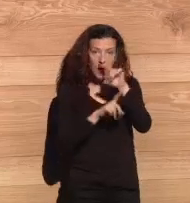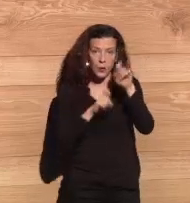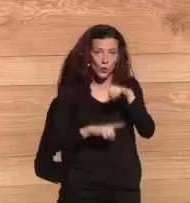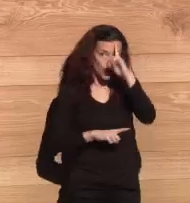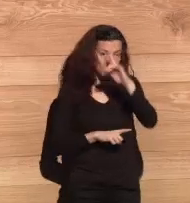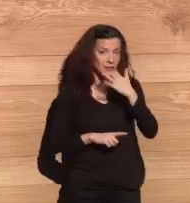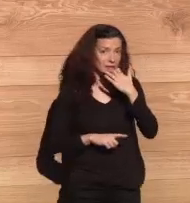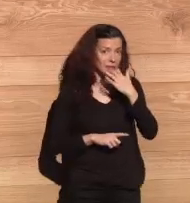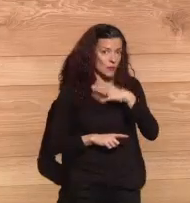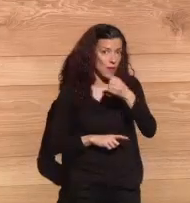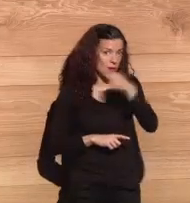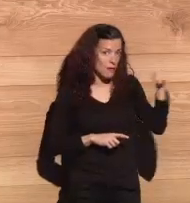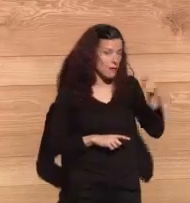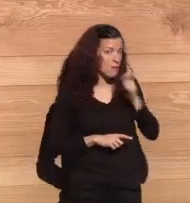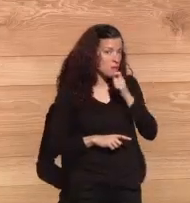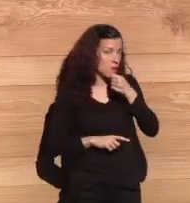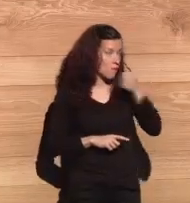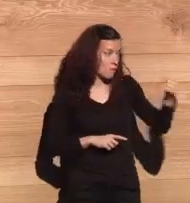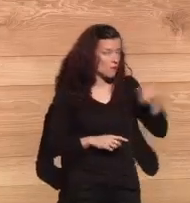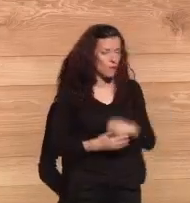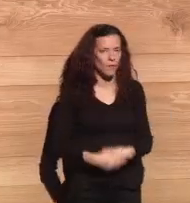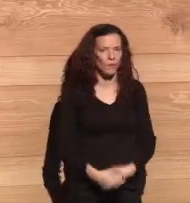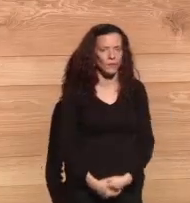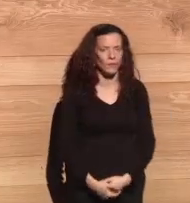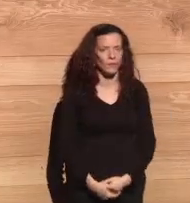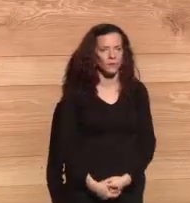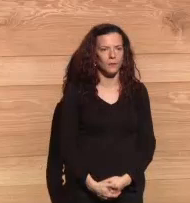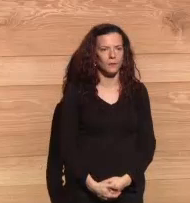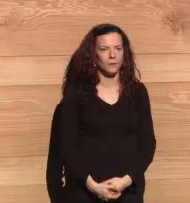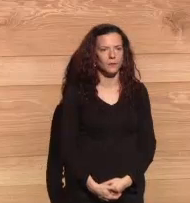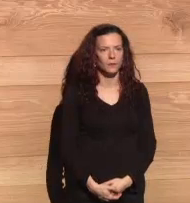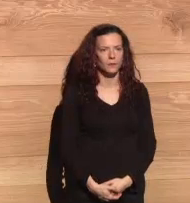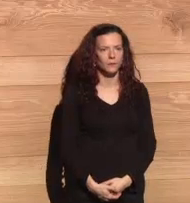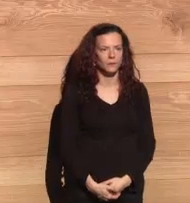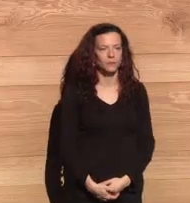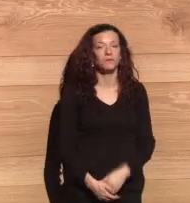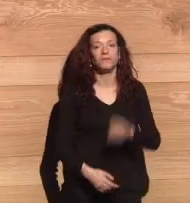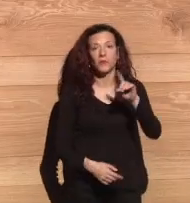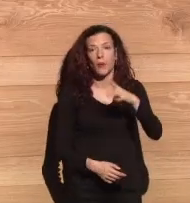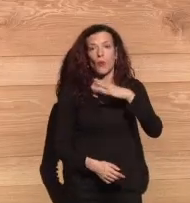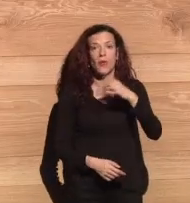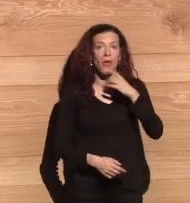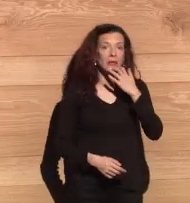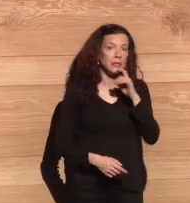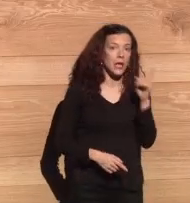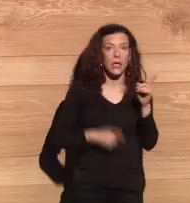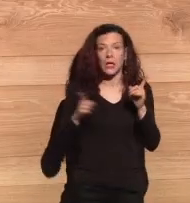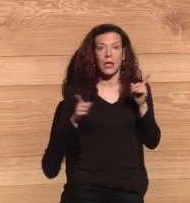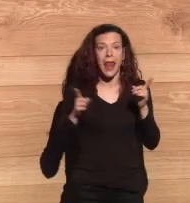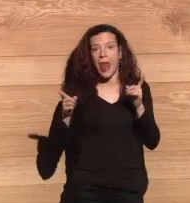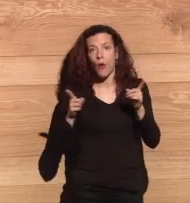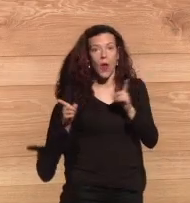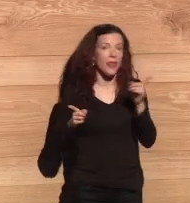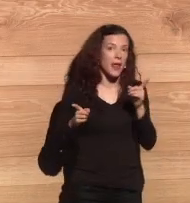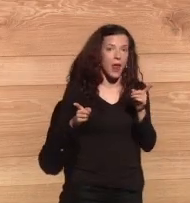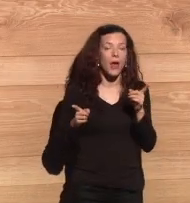allí una, no sé si le podéis allí acercar el micrófono. ¿Podéis indicar si es para las dos o para Adriana o Laura? Hola, buenas tardes.